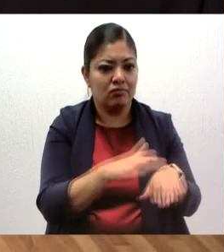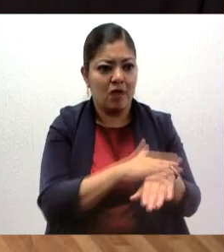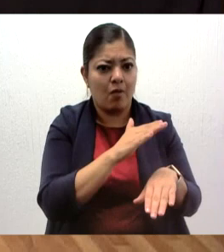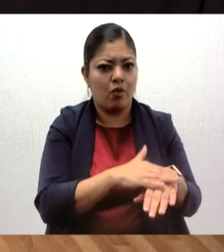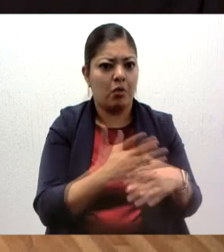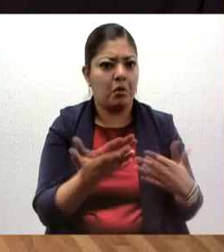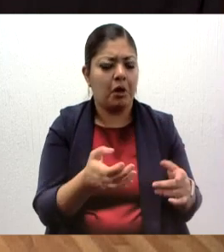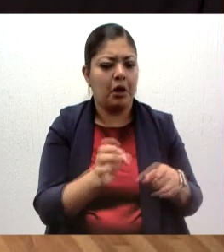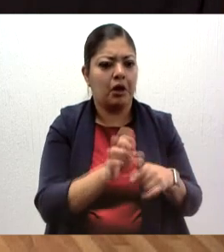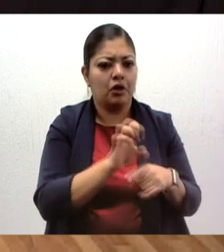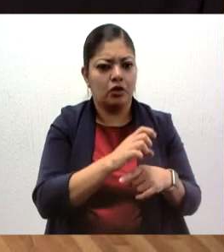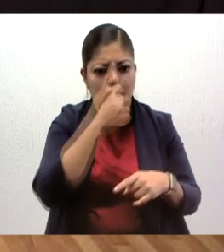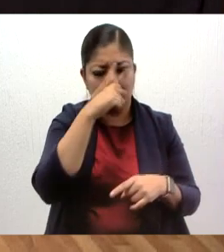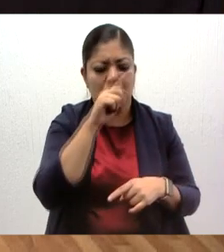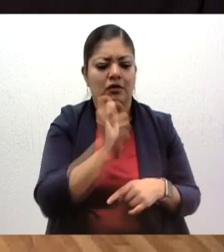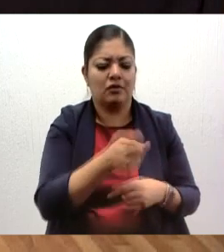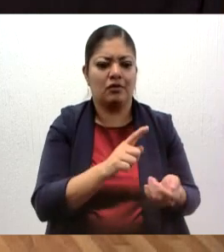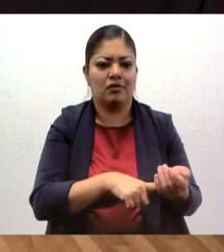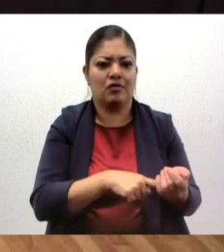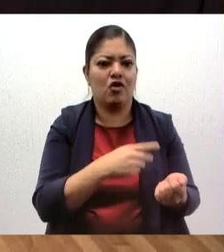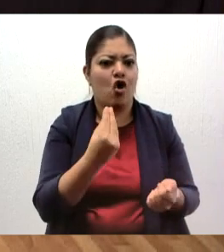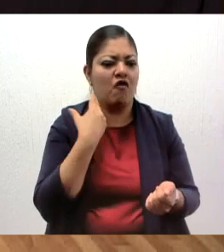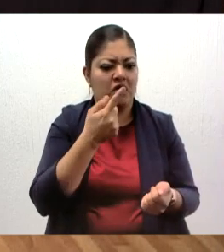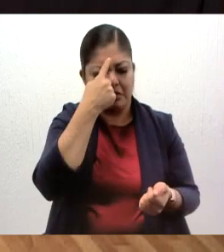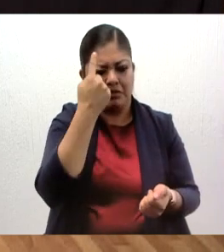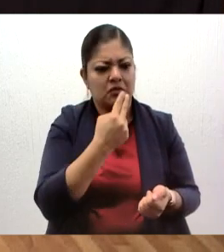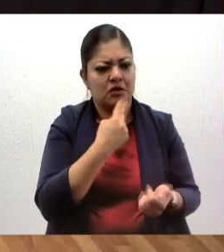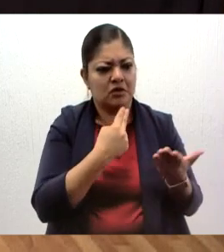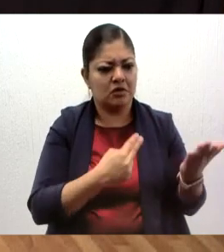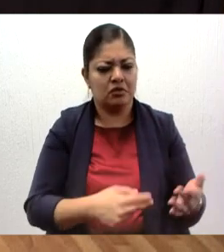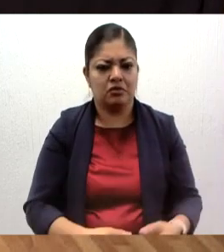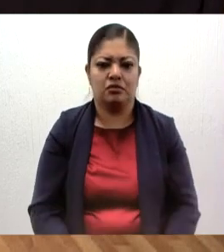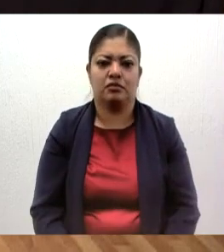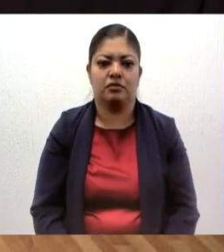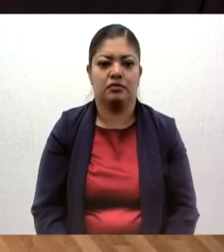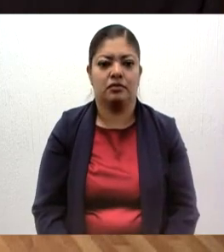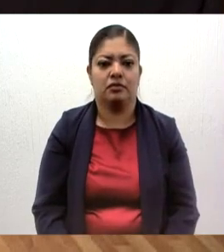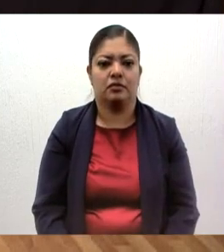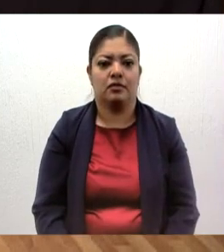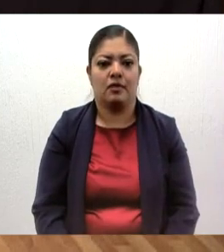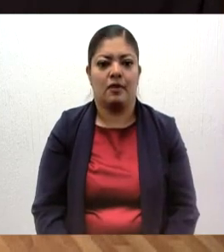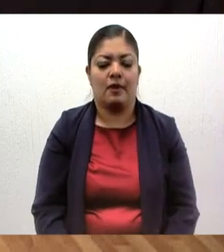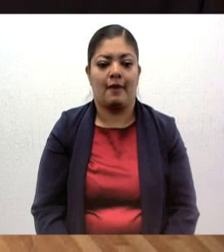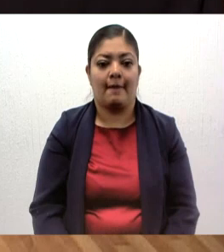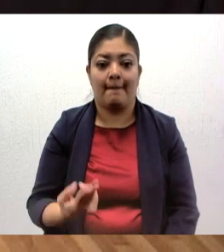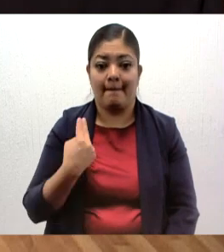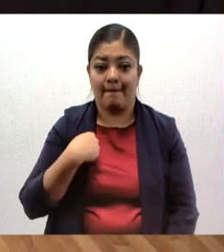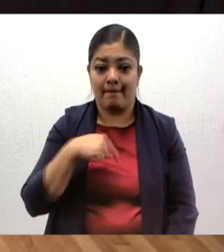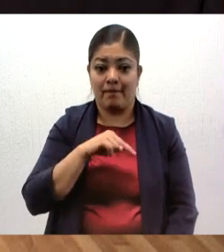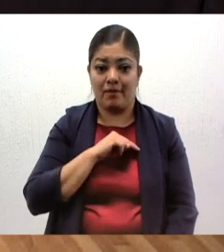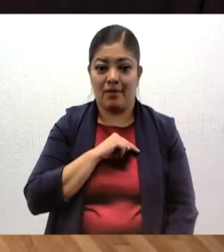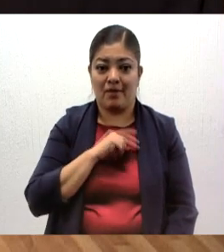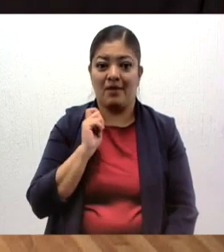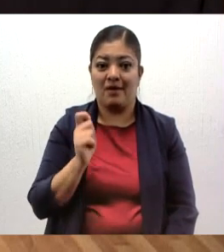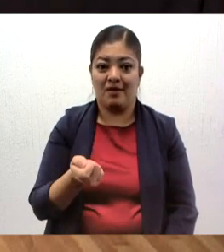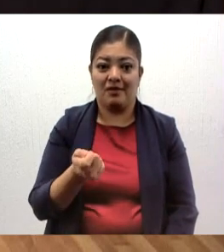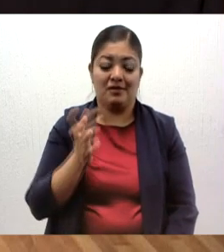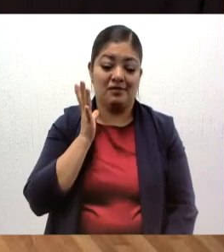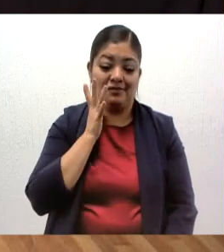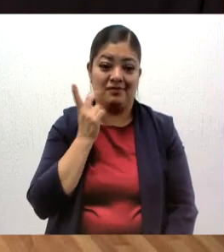tiene esta conferencia Pues nosotros somos el congreso